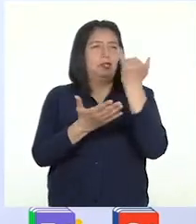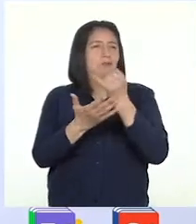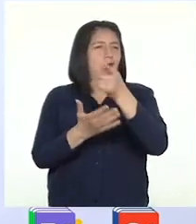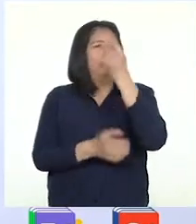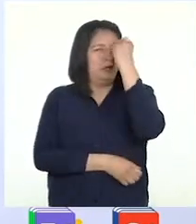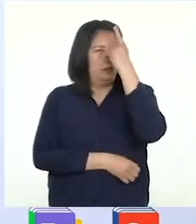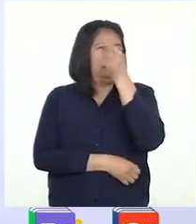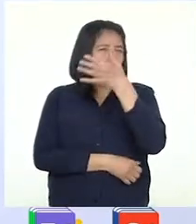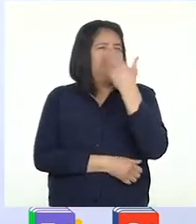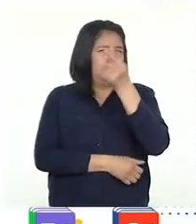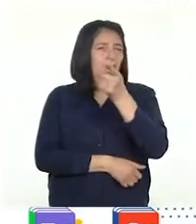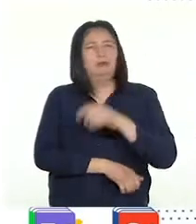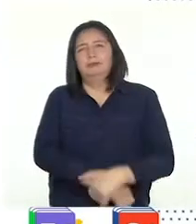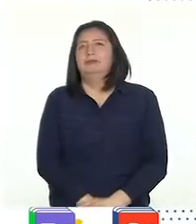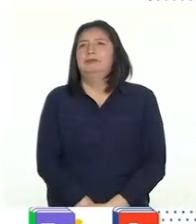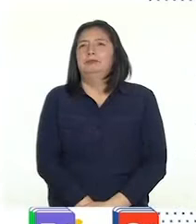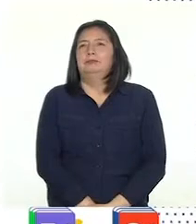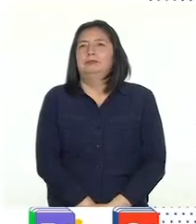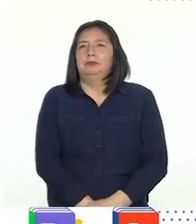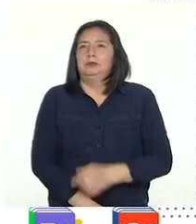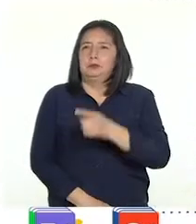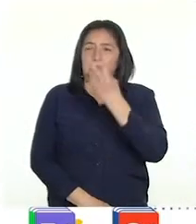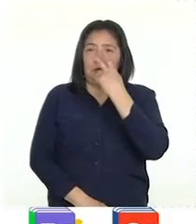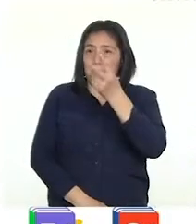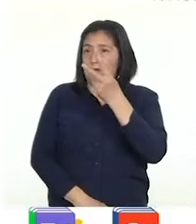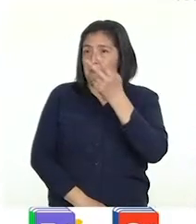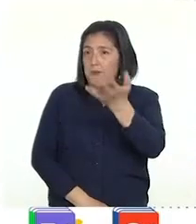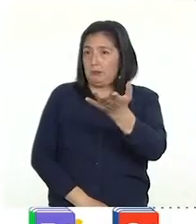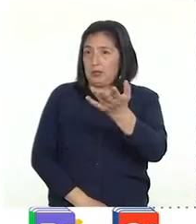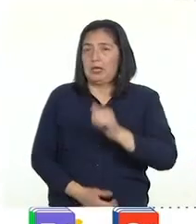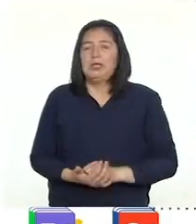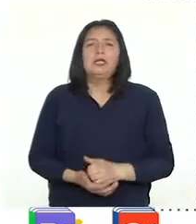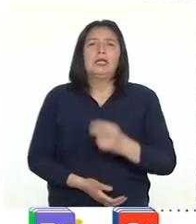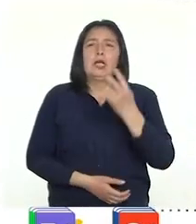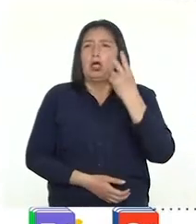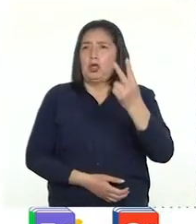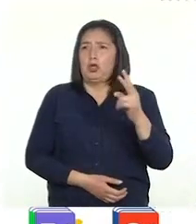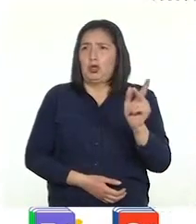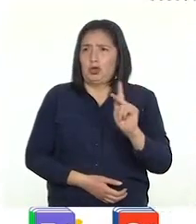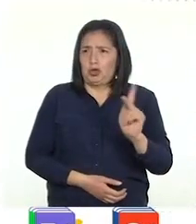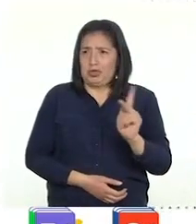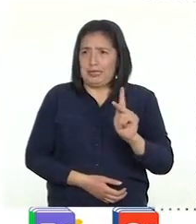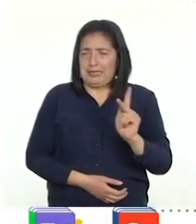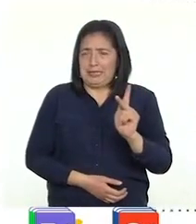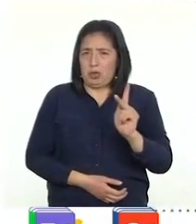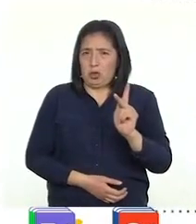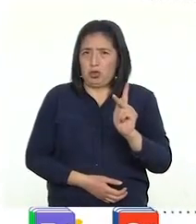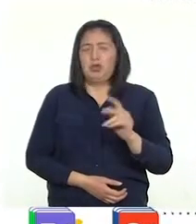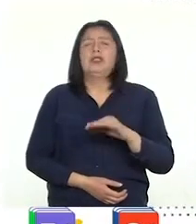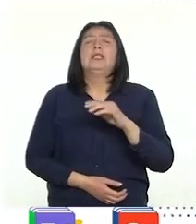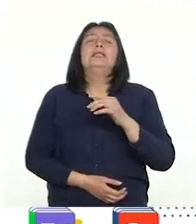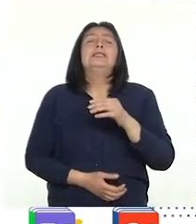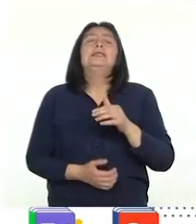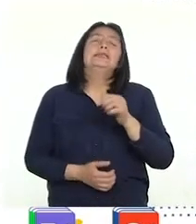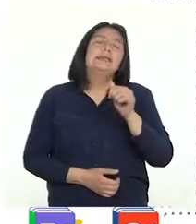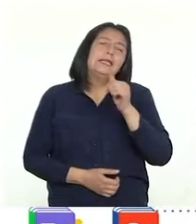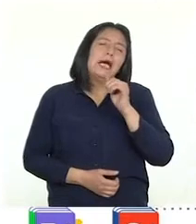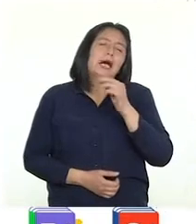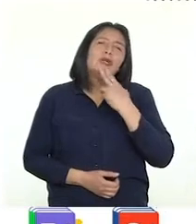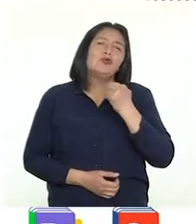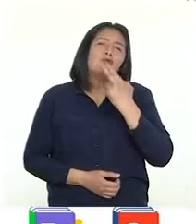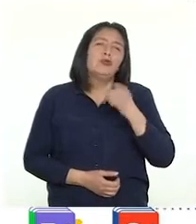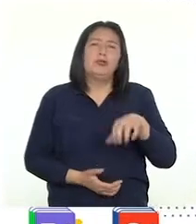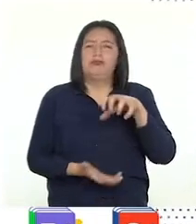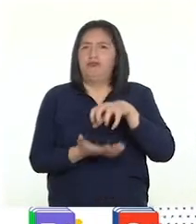para entendernos mejor. Como vemos aquí, los 2 kilogramos de azúcar y las 2 latas de conservas,